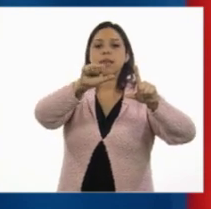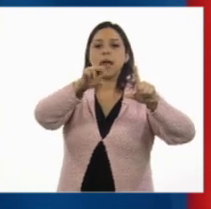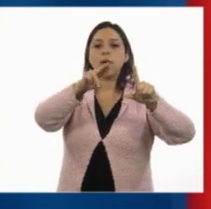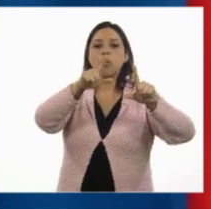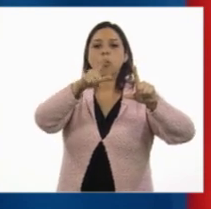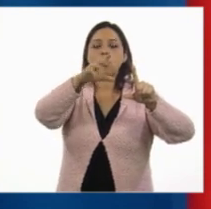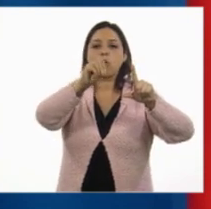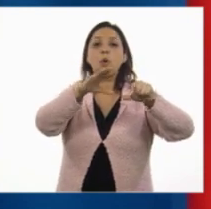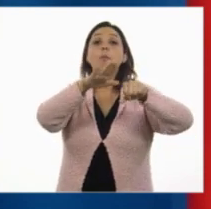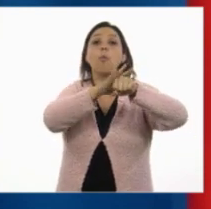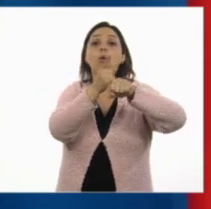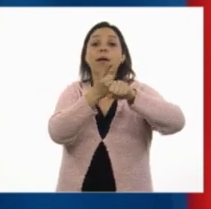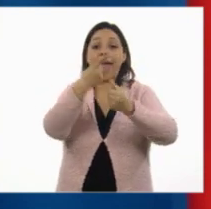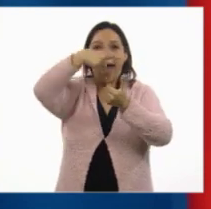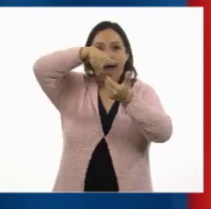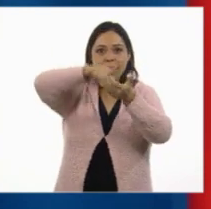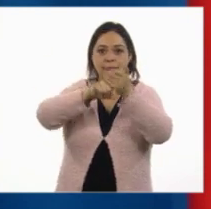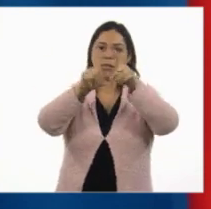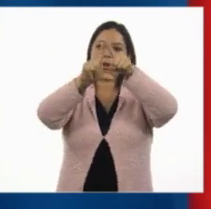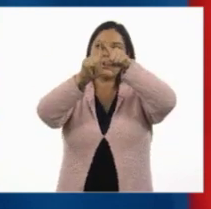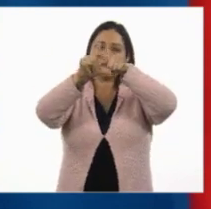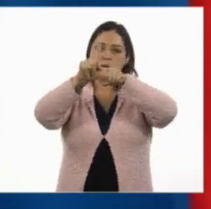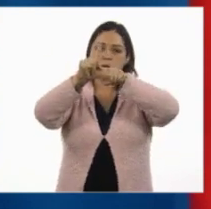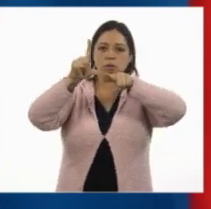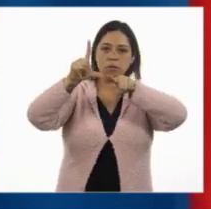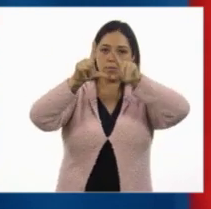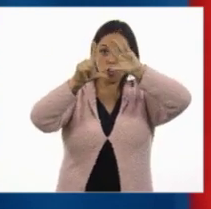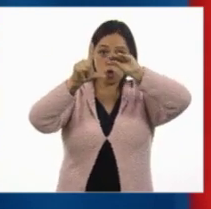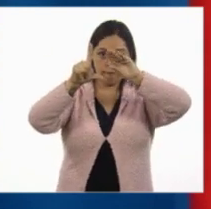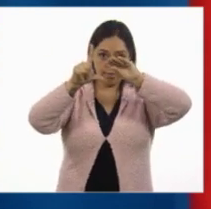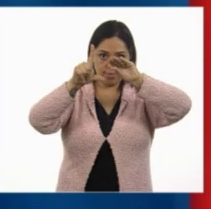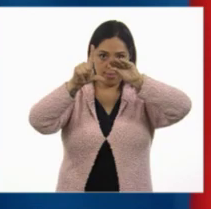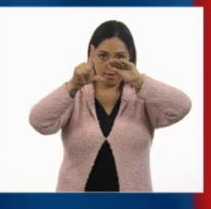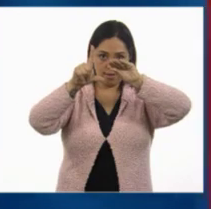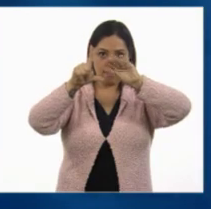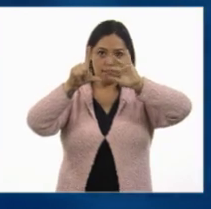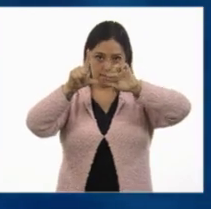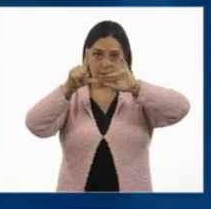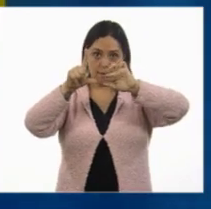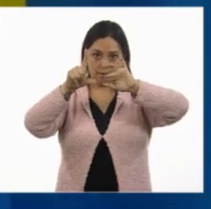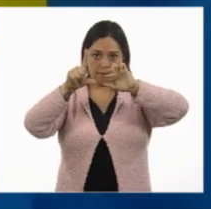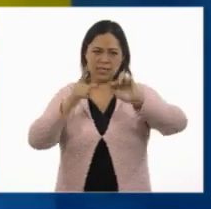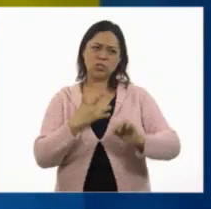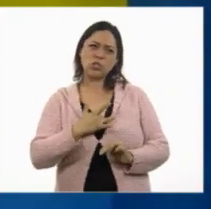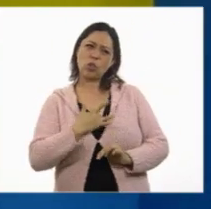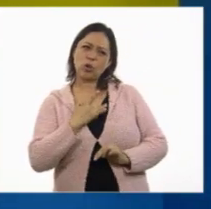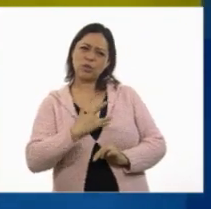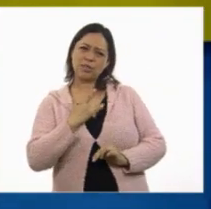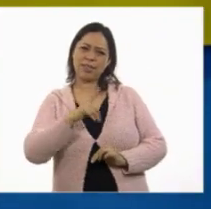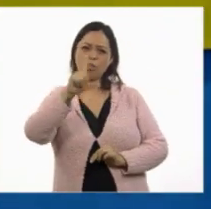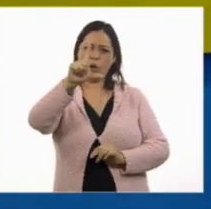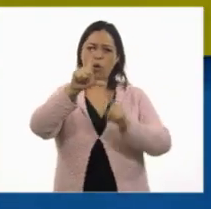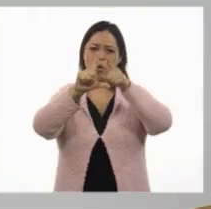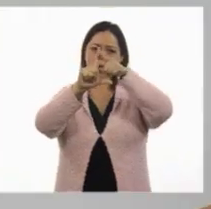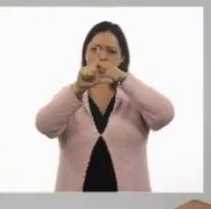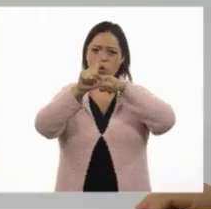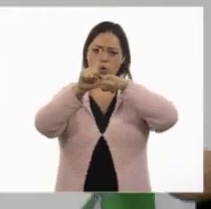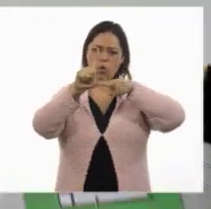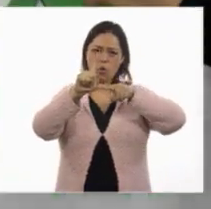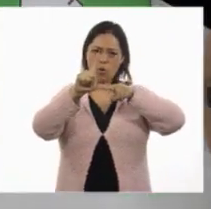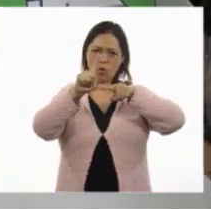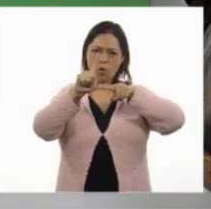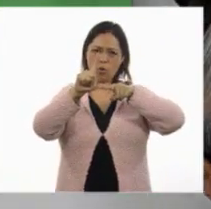Porque tiene un ángulo Recto. recto. Tengo la impresión de que a los ángulos rectos siempre se les pone el